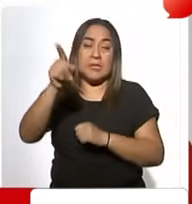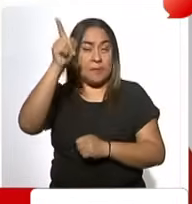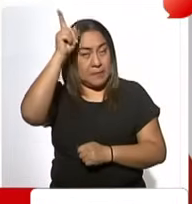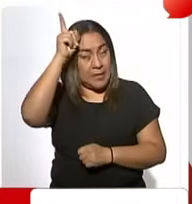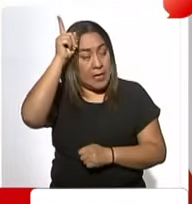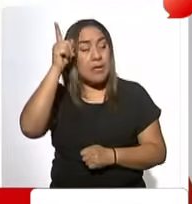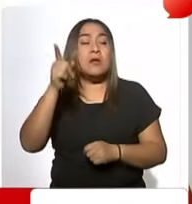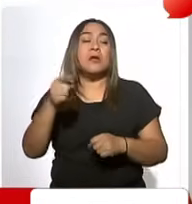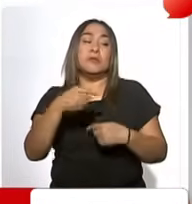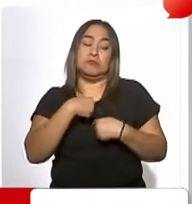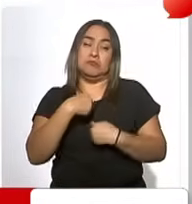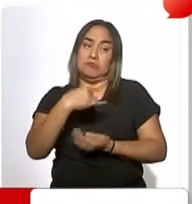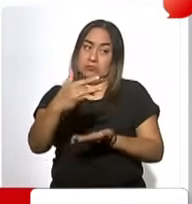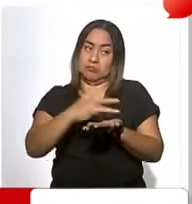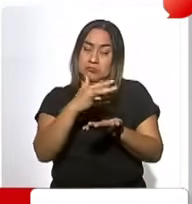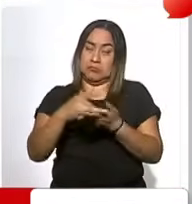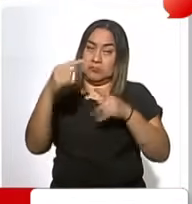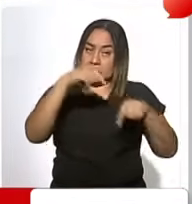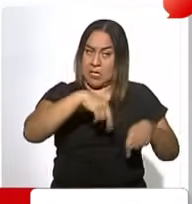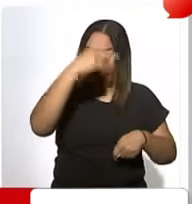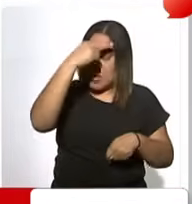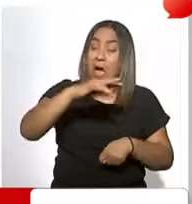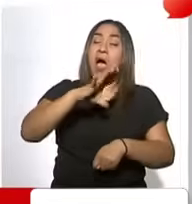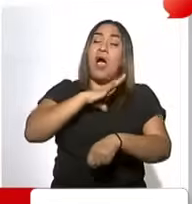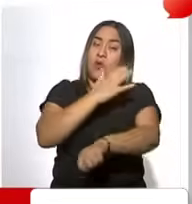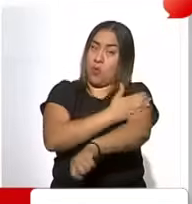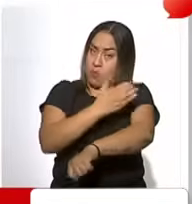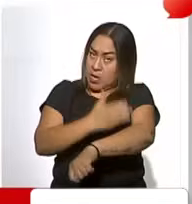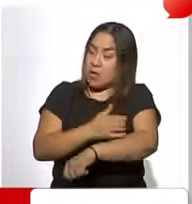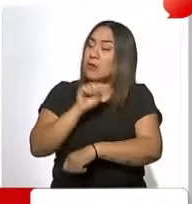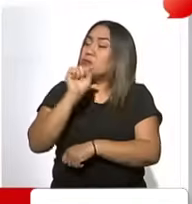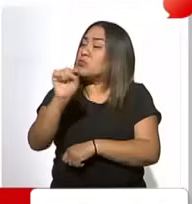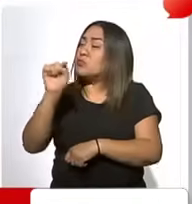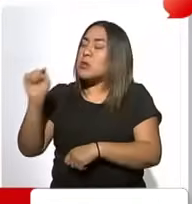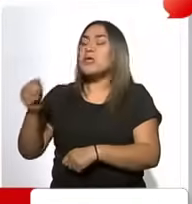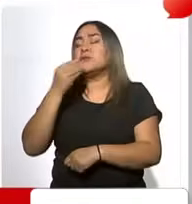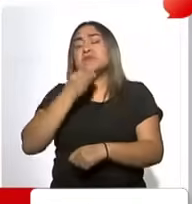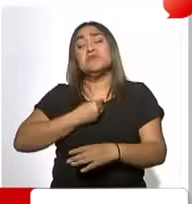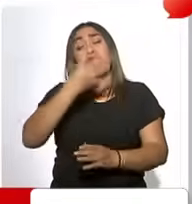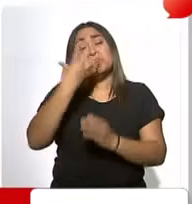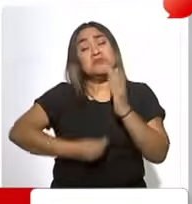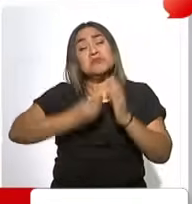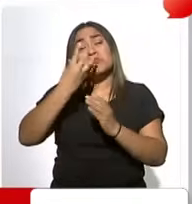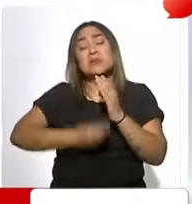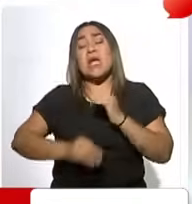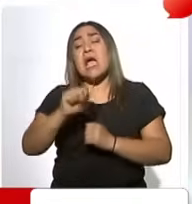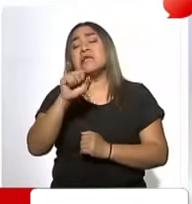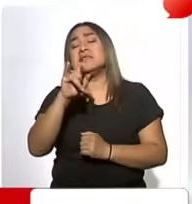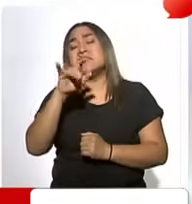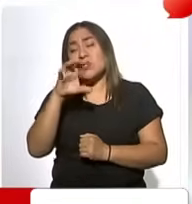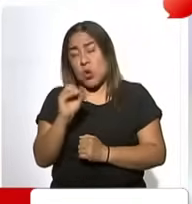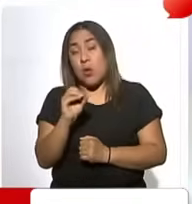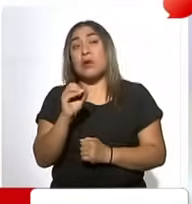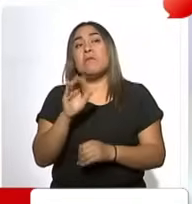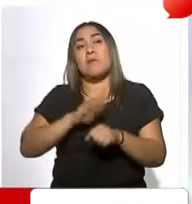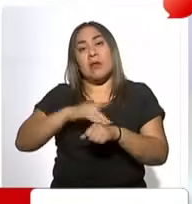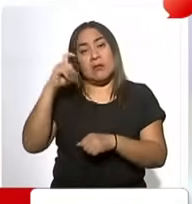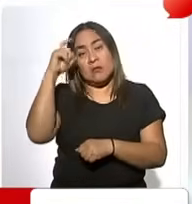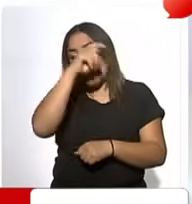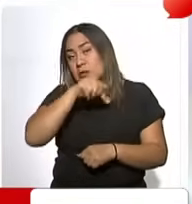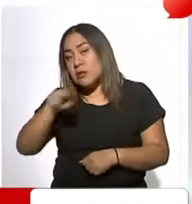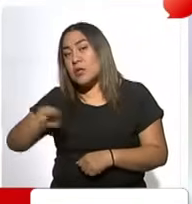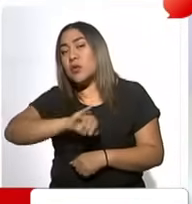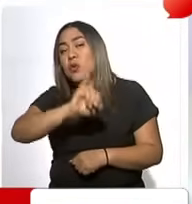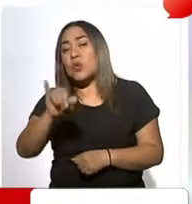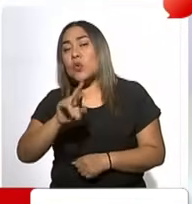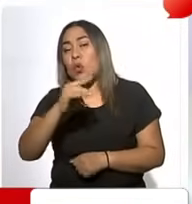hailo político en México hay otros compañeros en distintos países del mundo en igual condición y el que más dura le llevado es Jorge glas